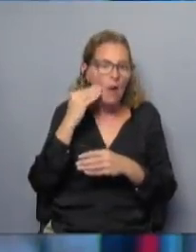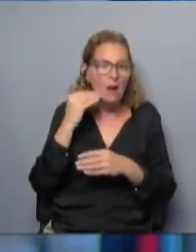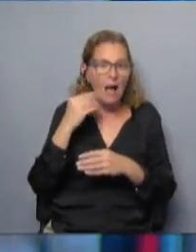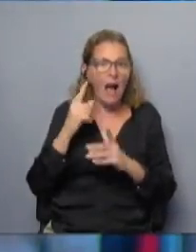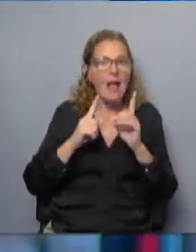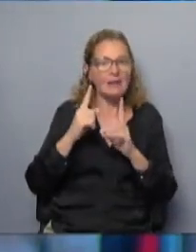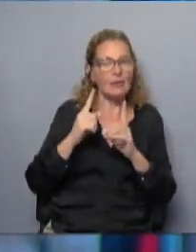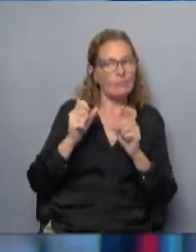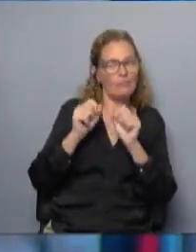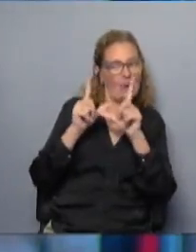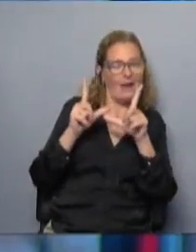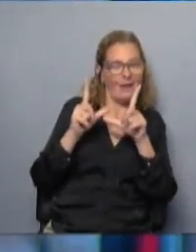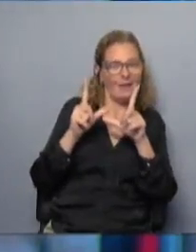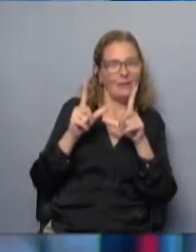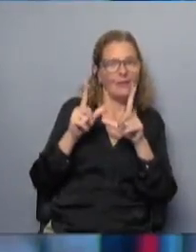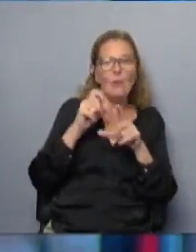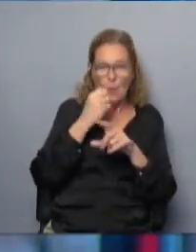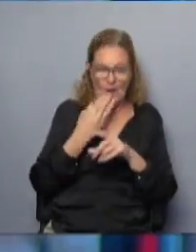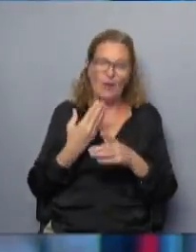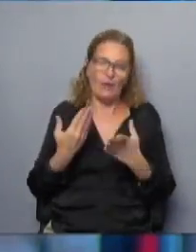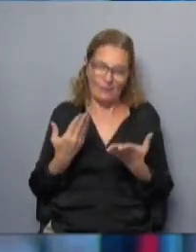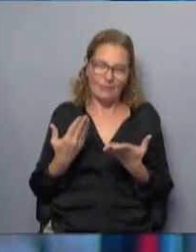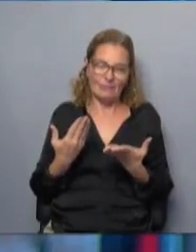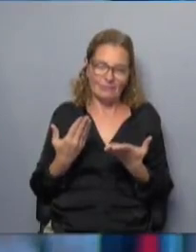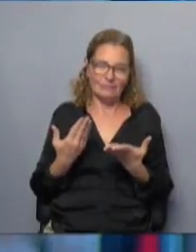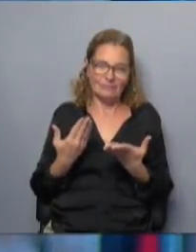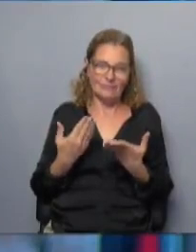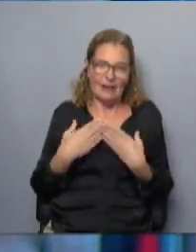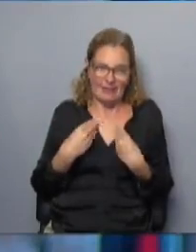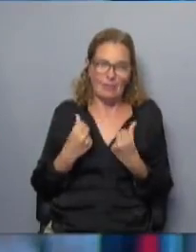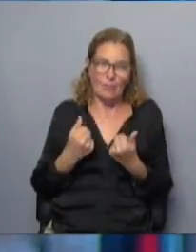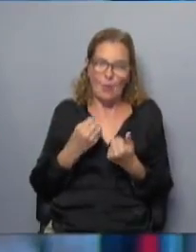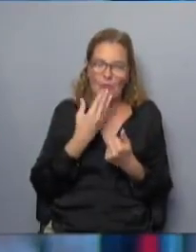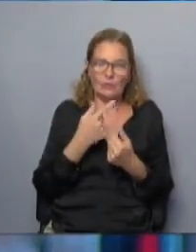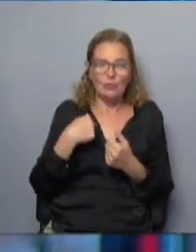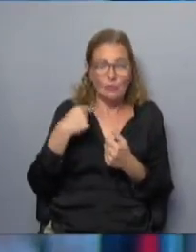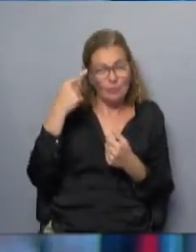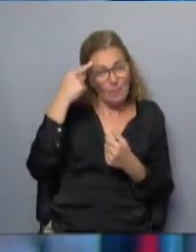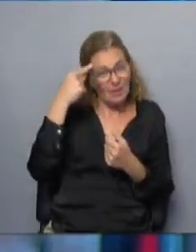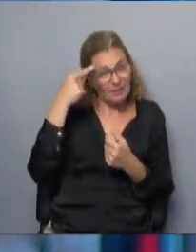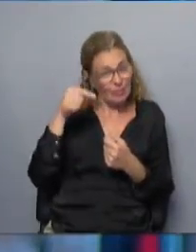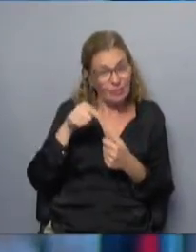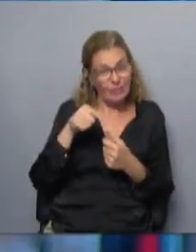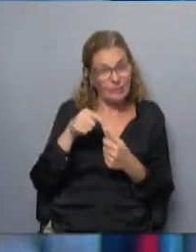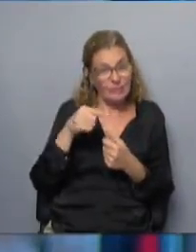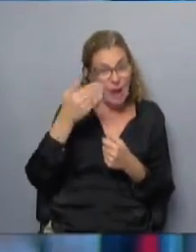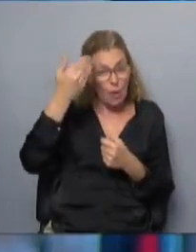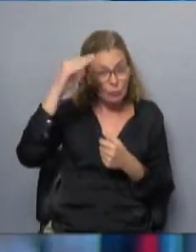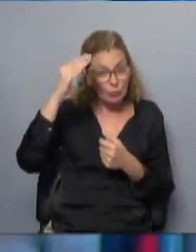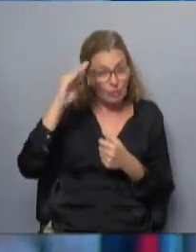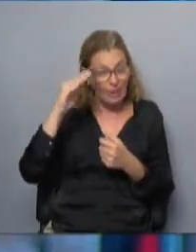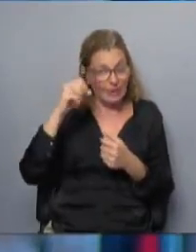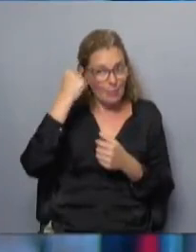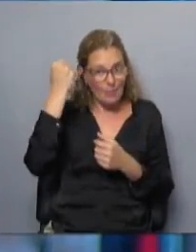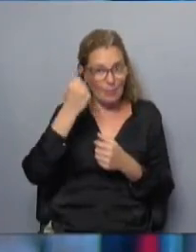pego en sentido este y yo sigo pensando en eso entonces la autoridad que central